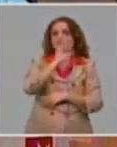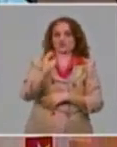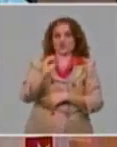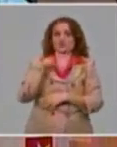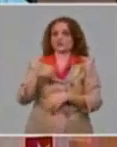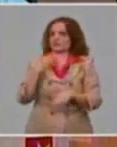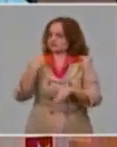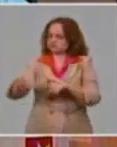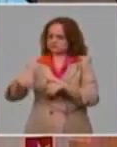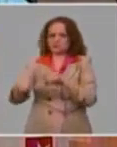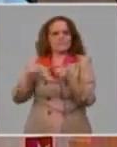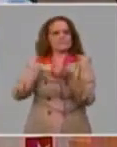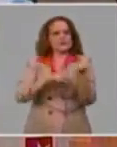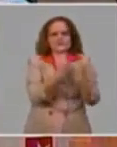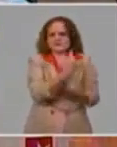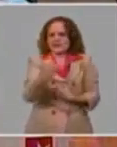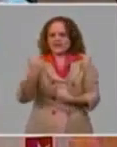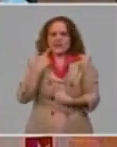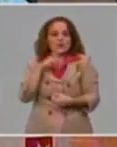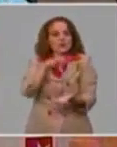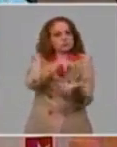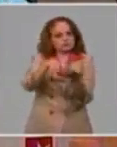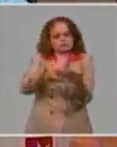Isla de la Juventud 250.